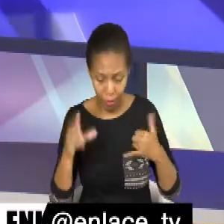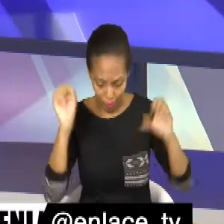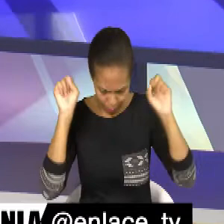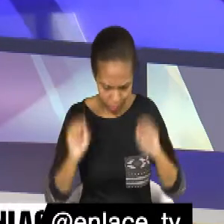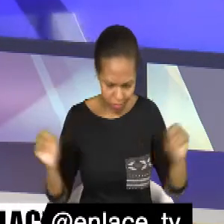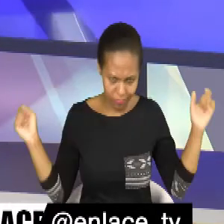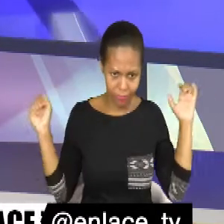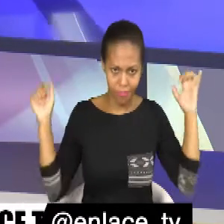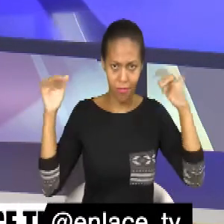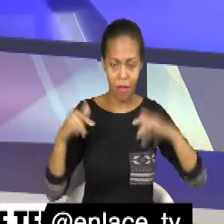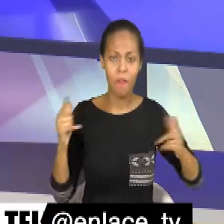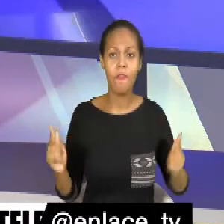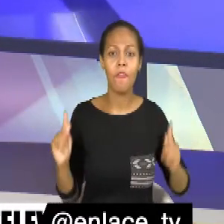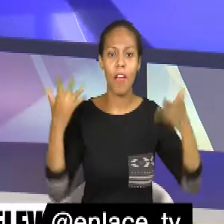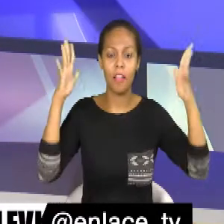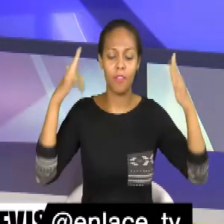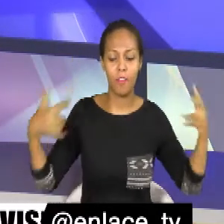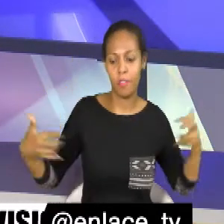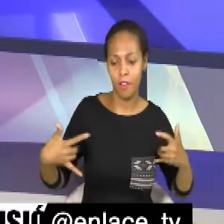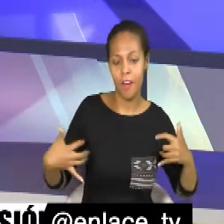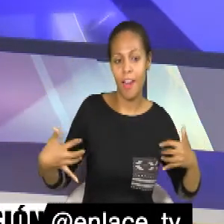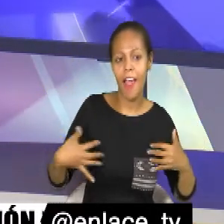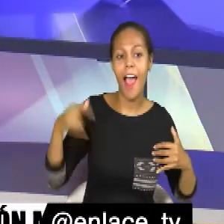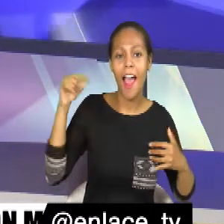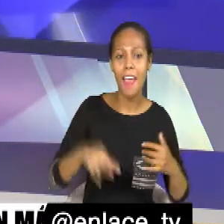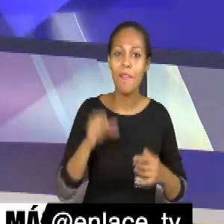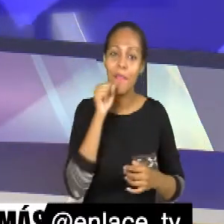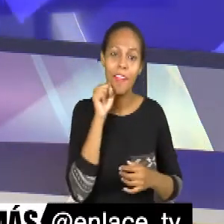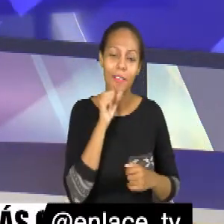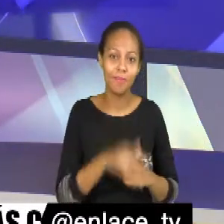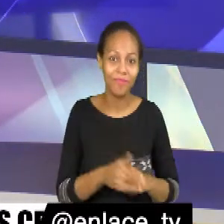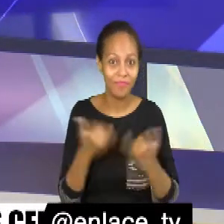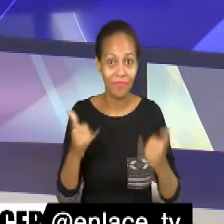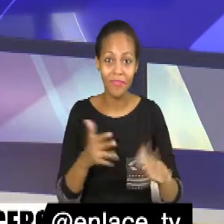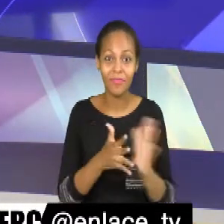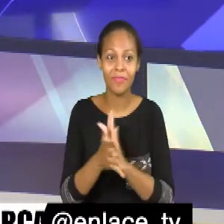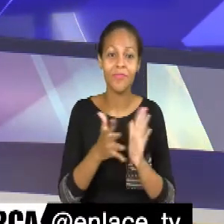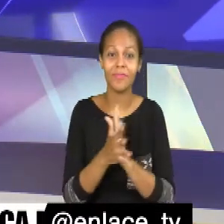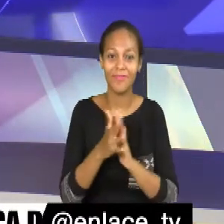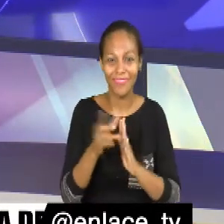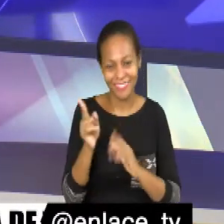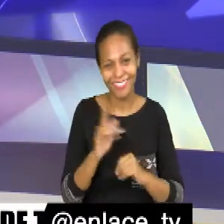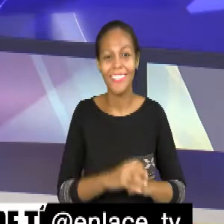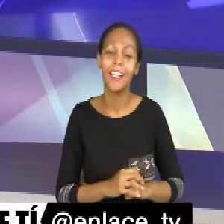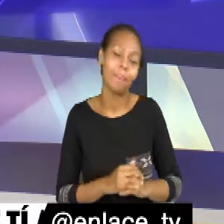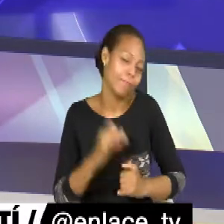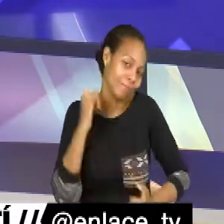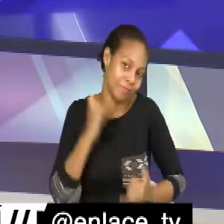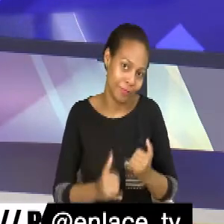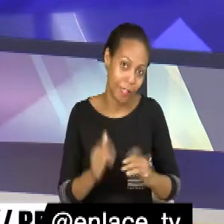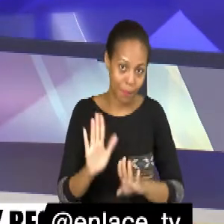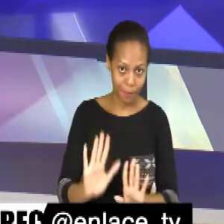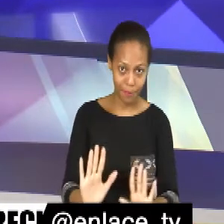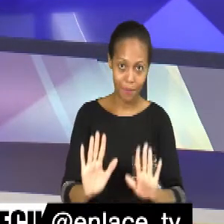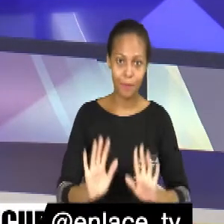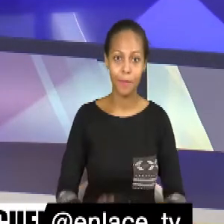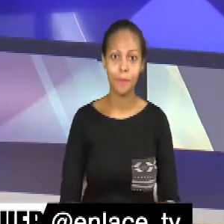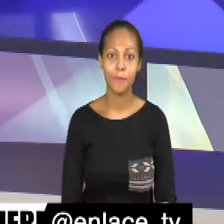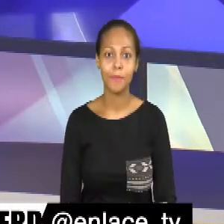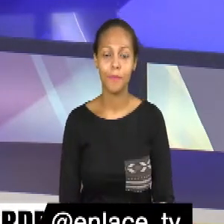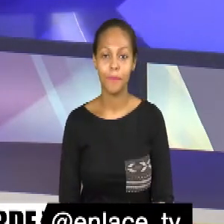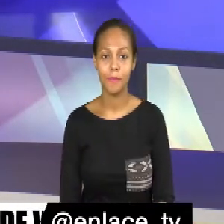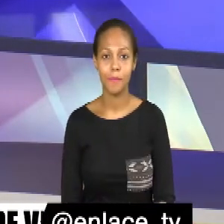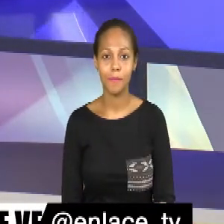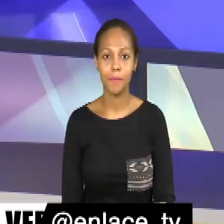Festival de Acordeones en nuestra Barranca Bermeja. Con esta información musical hemos llegado al final de esta emisión, pero antes de despedirnos, recuerde,